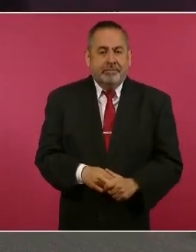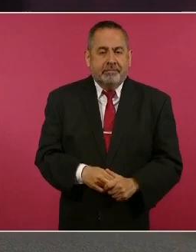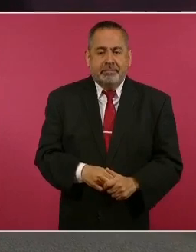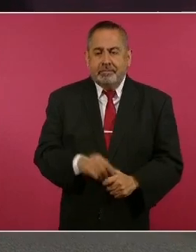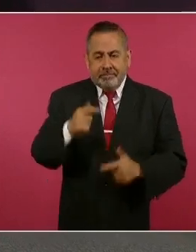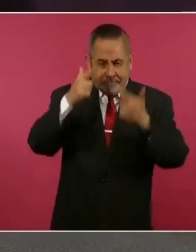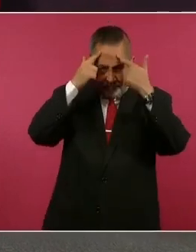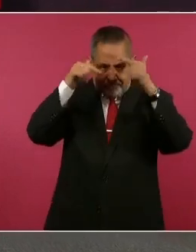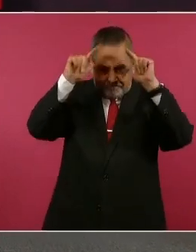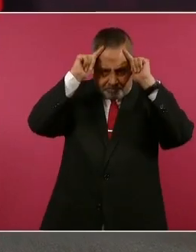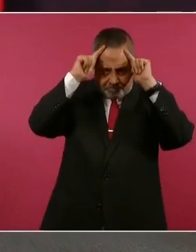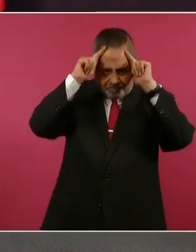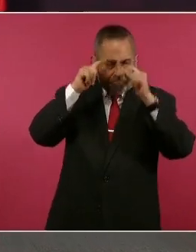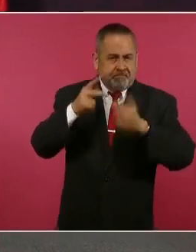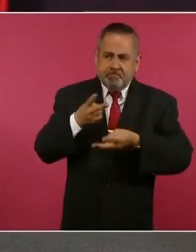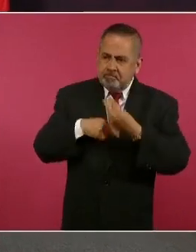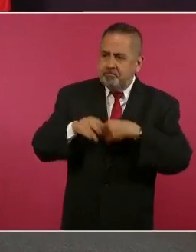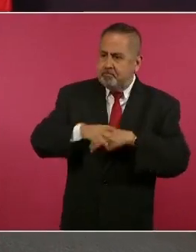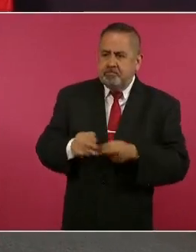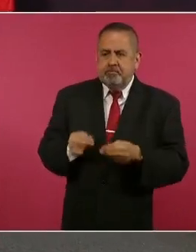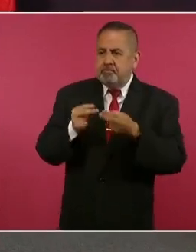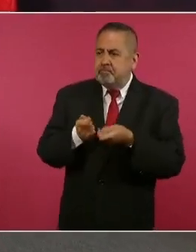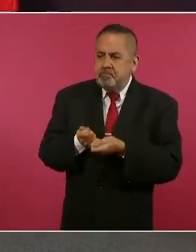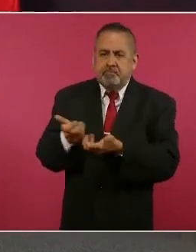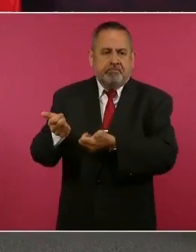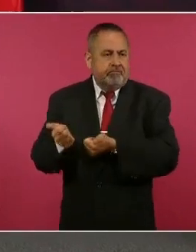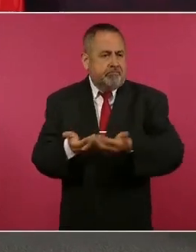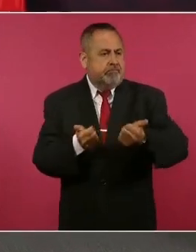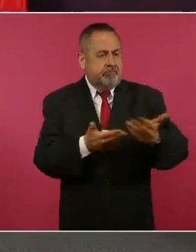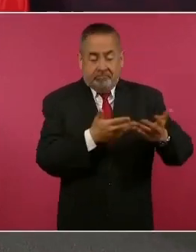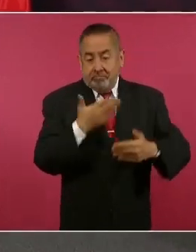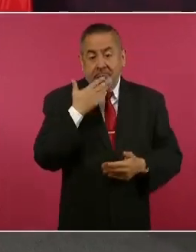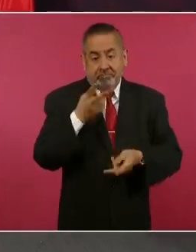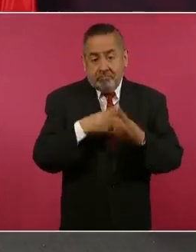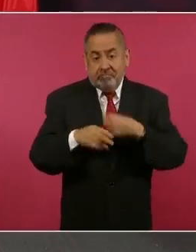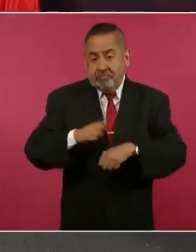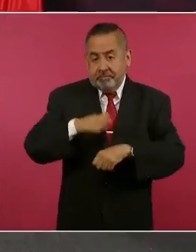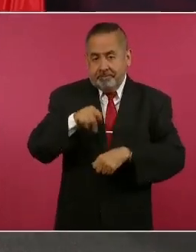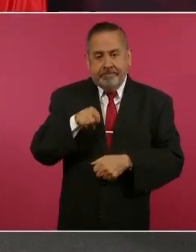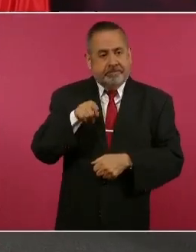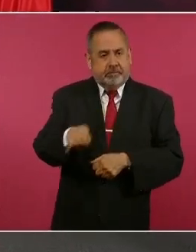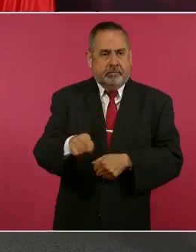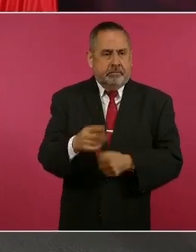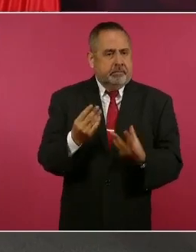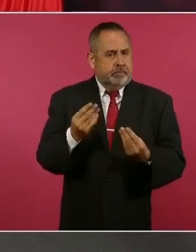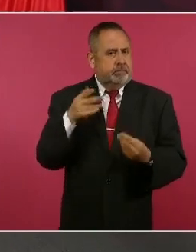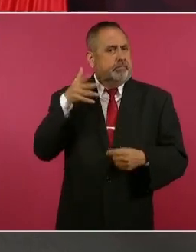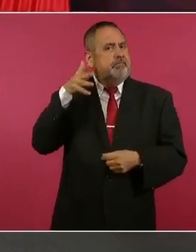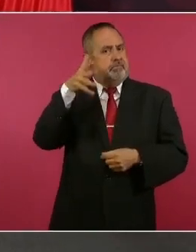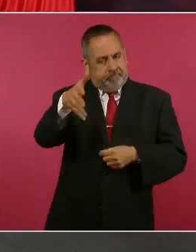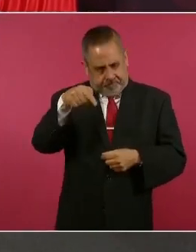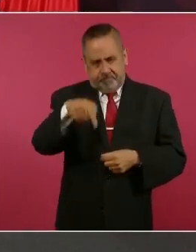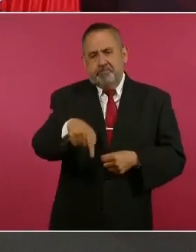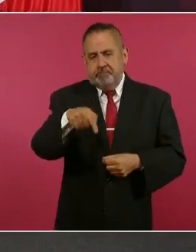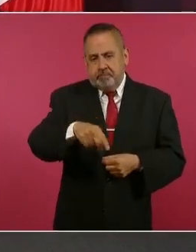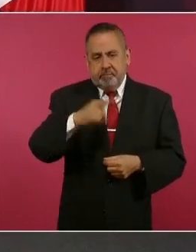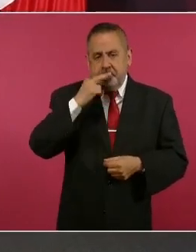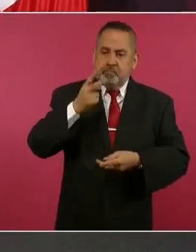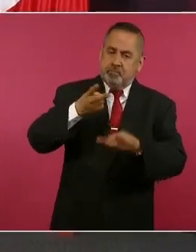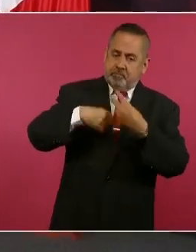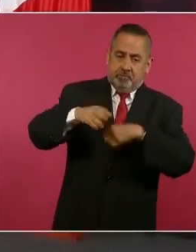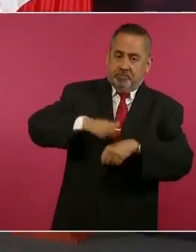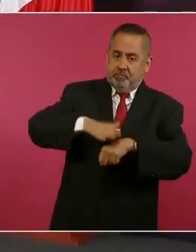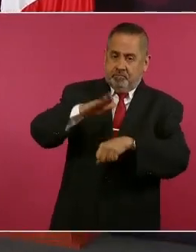la marina mercante, y va a tener mucho auge de todo el